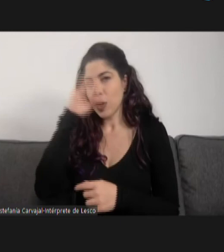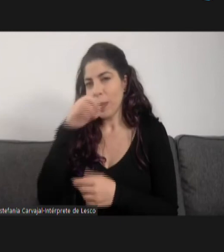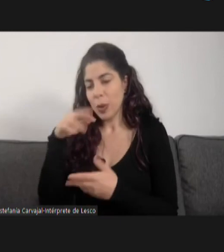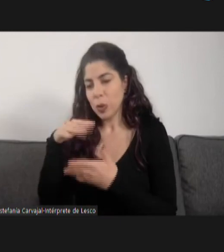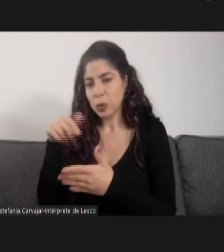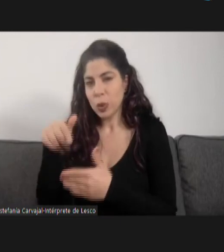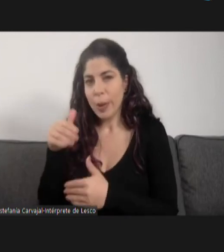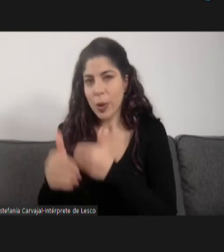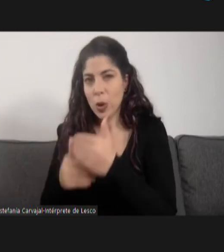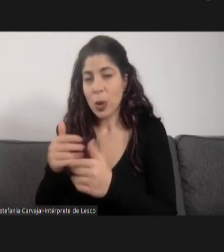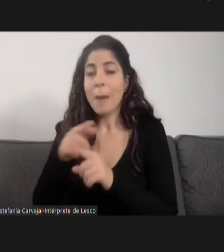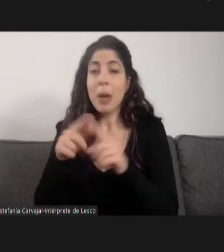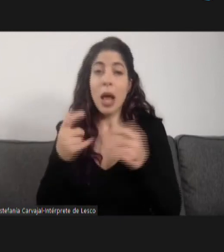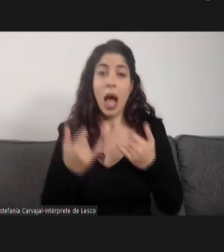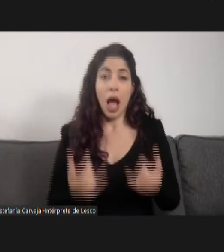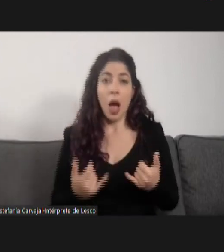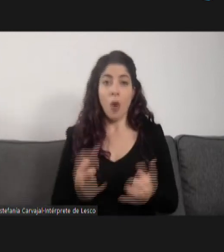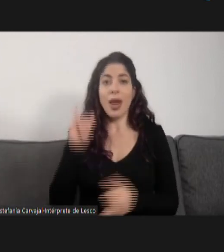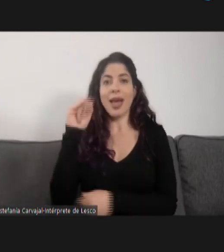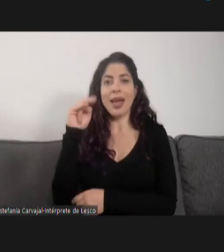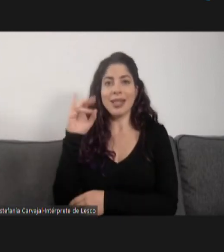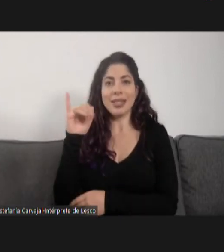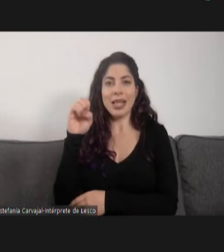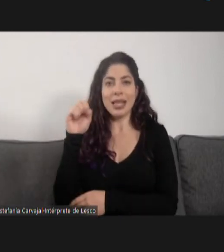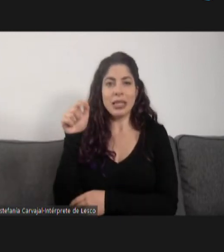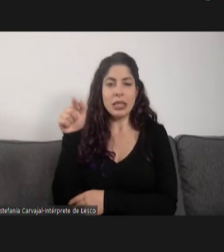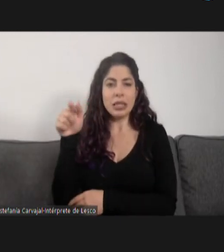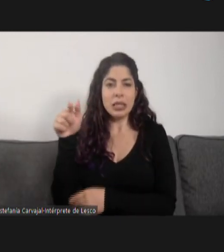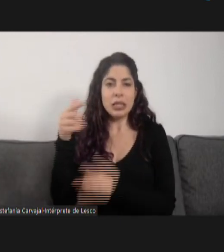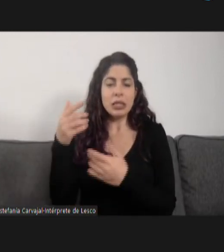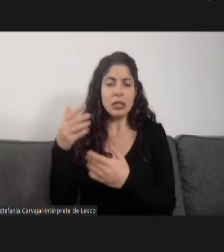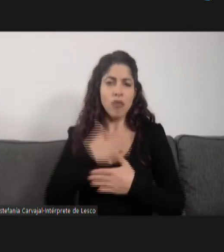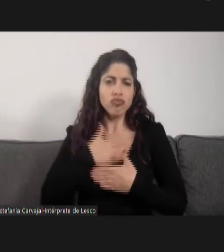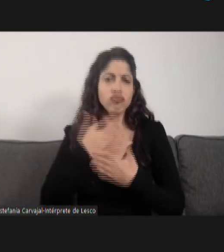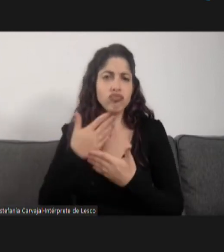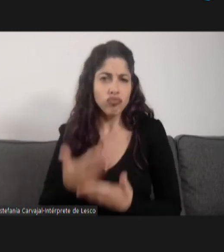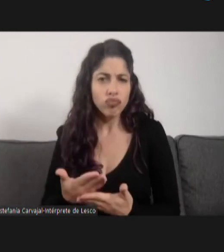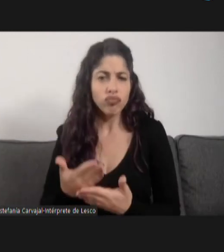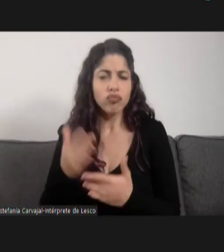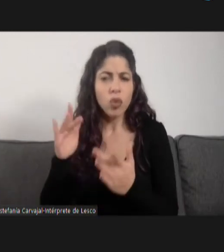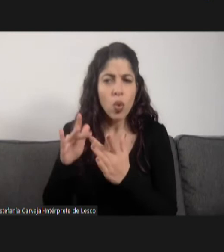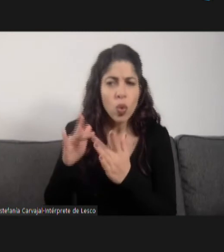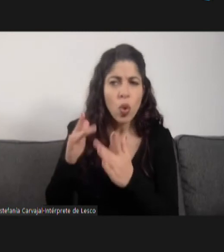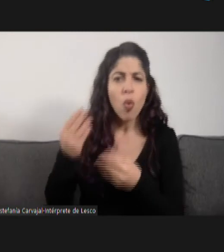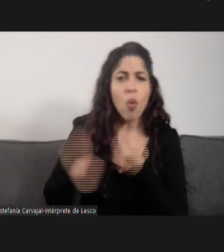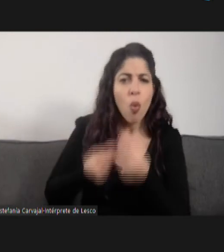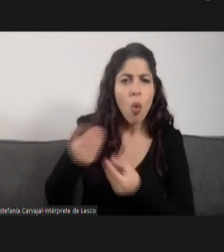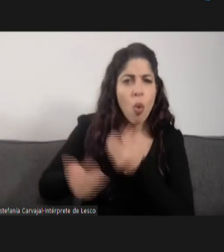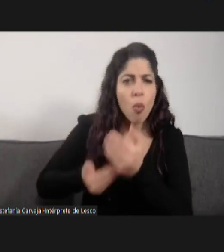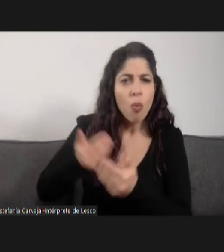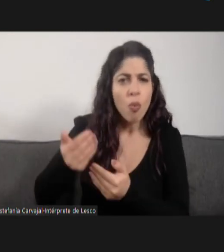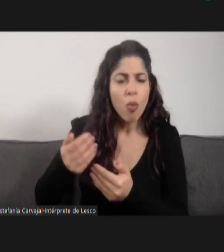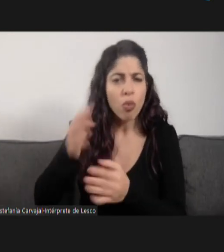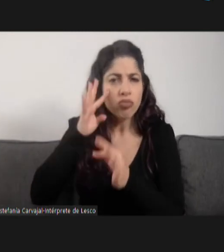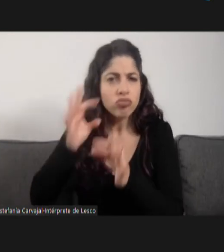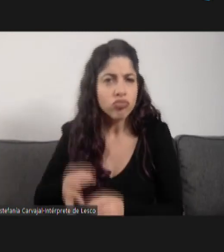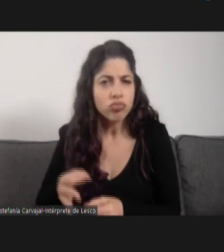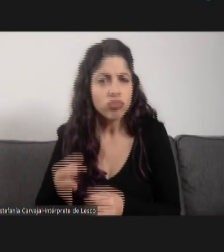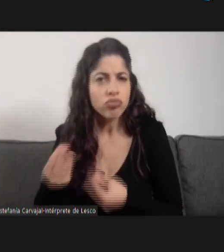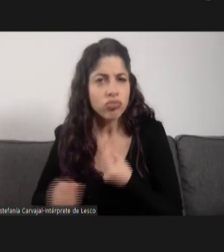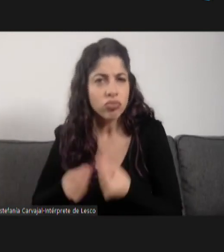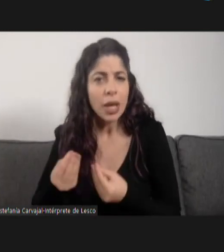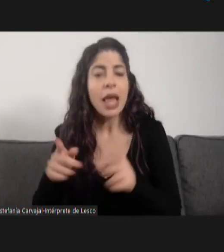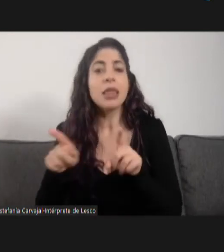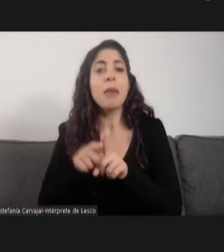ya Inciensa está justamente en ese contacto, en esa disposición para avanzar con esa determinación y poder saber también